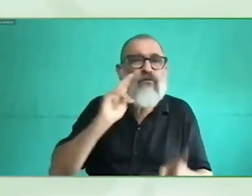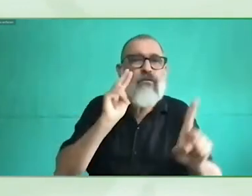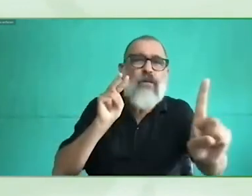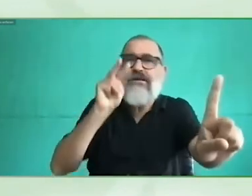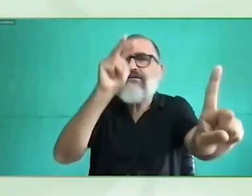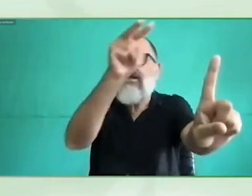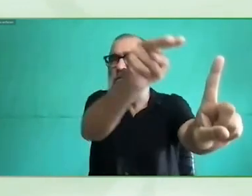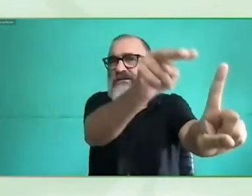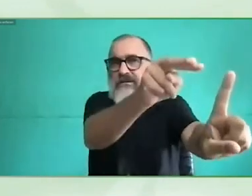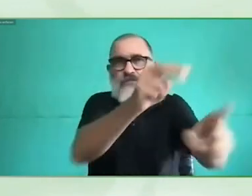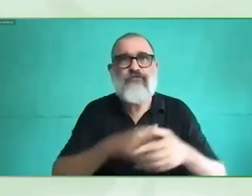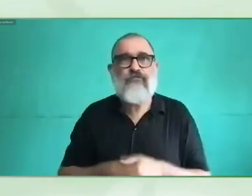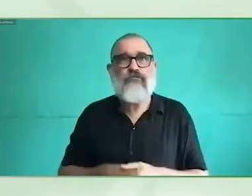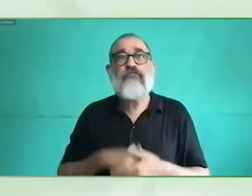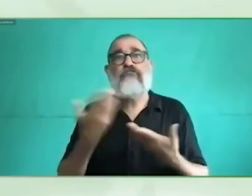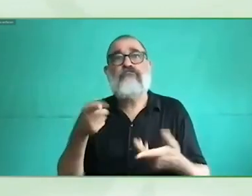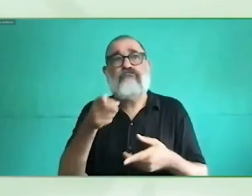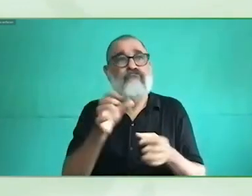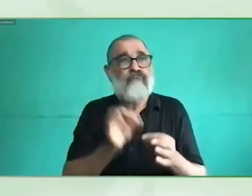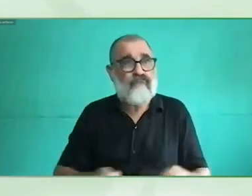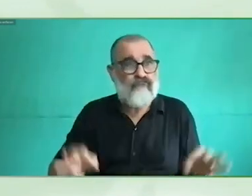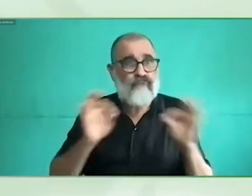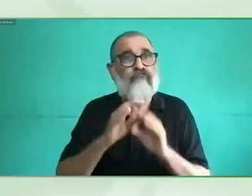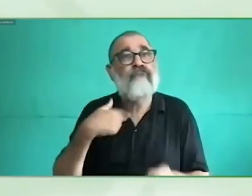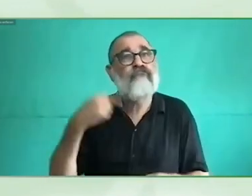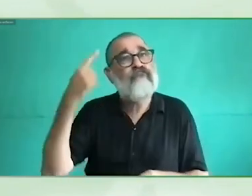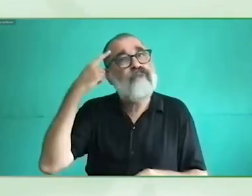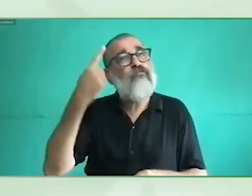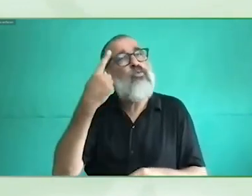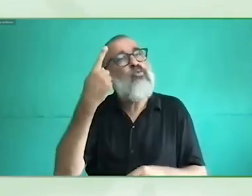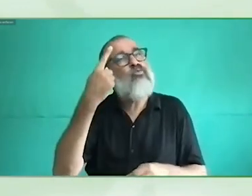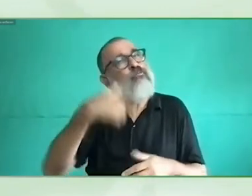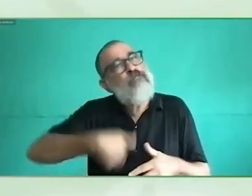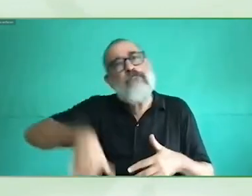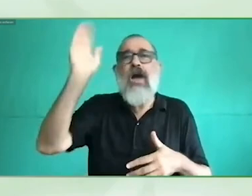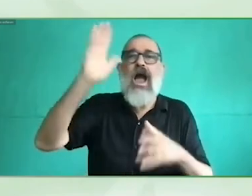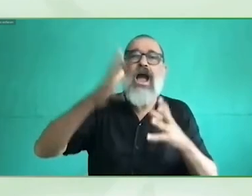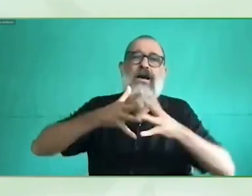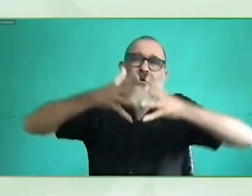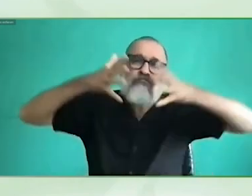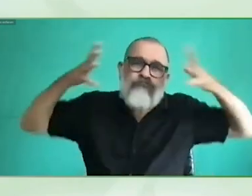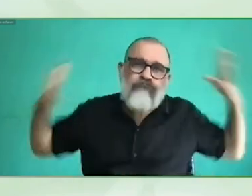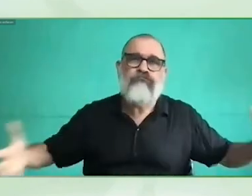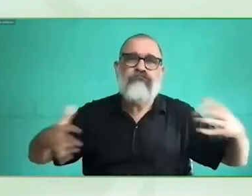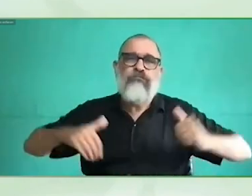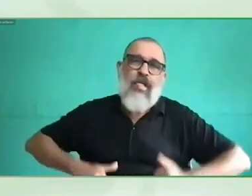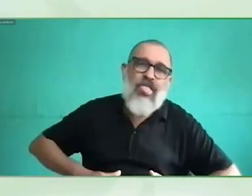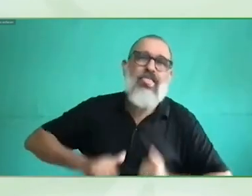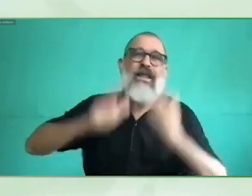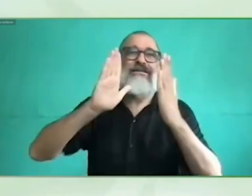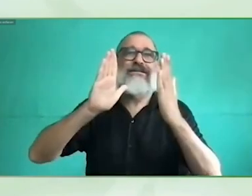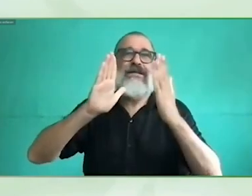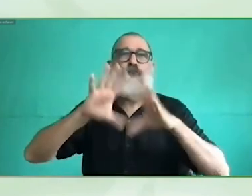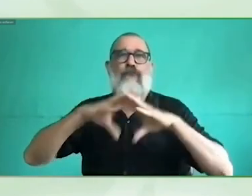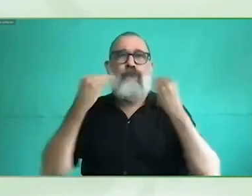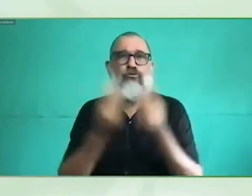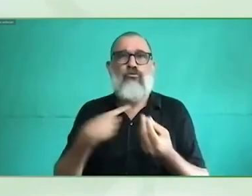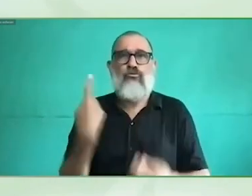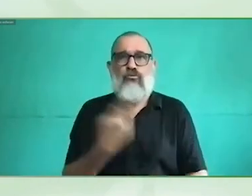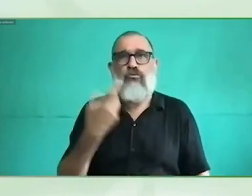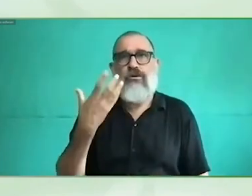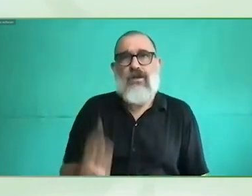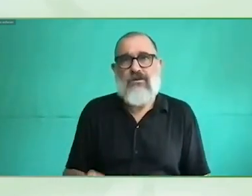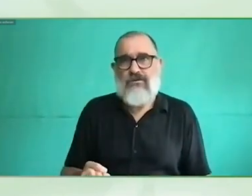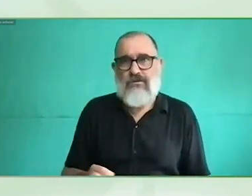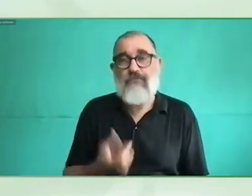la base de la participación si no tienes las herramientas y el conocimiento pues no vas a saber cómo participar el